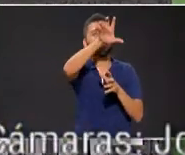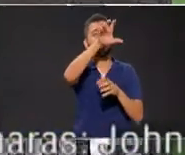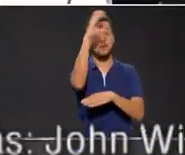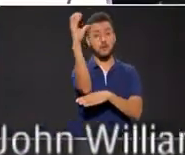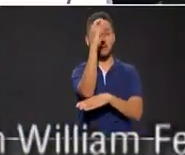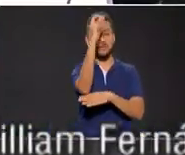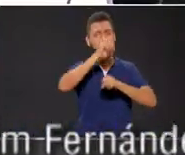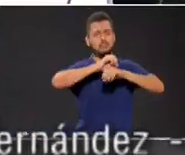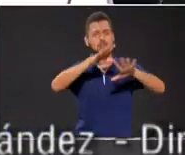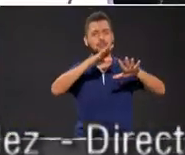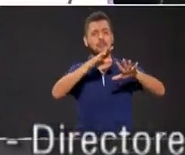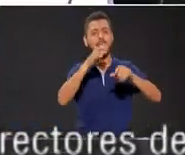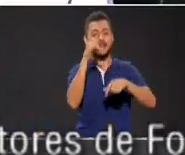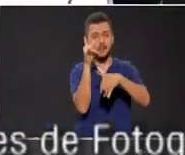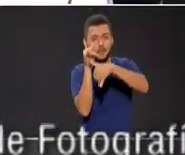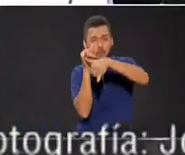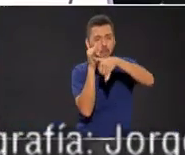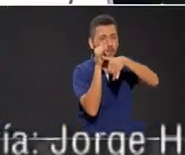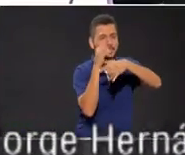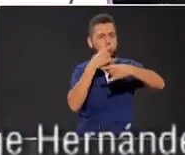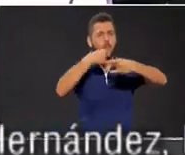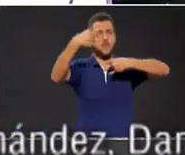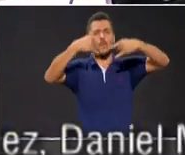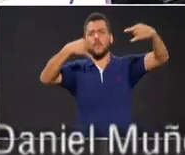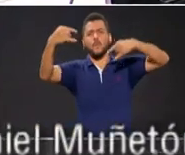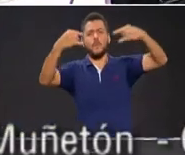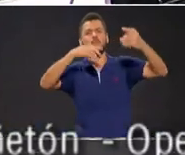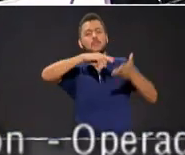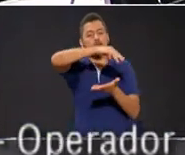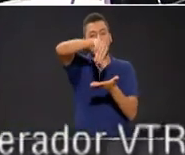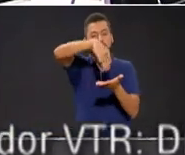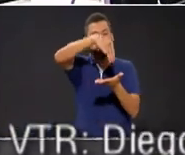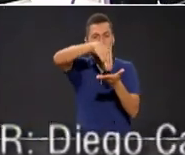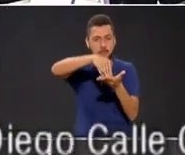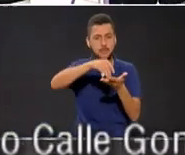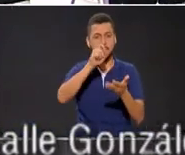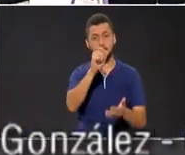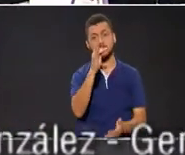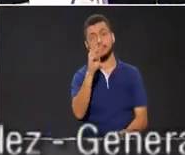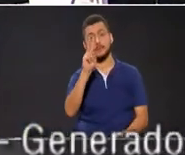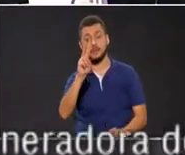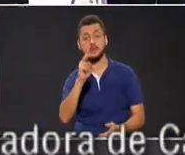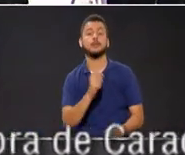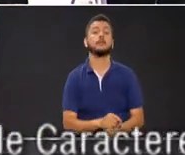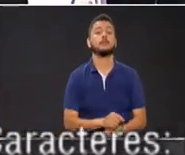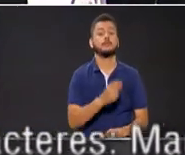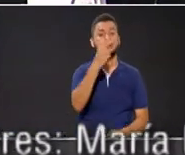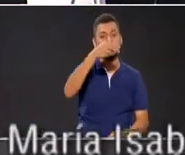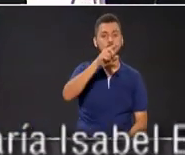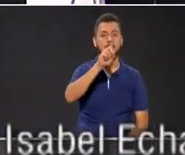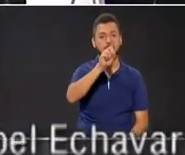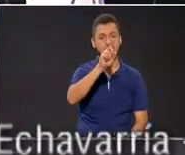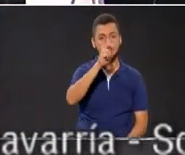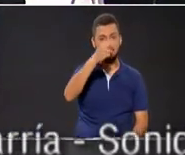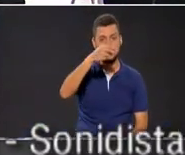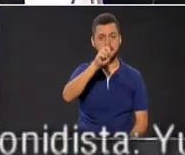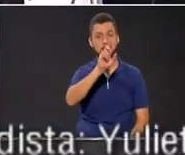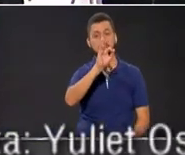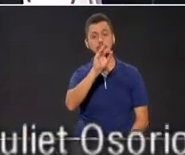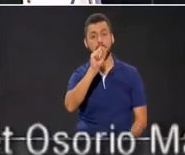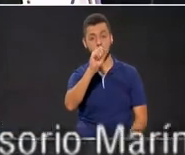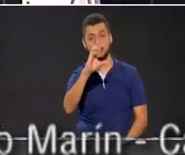estuvimos en directo a través de las plataformas de telemedellín punto tv y de hora 3 h 13 ene puntocom muchas gracias